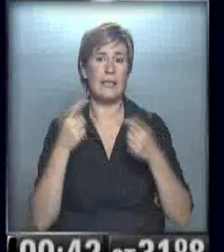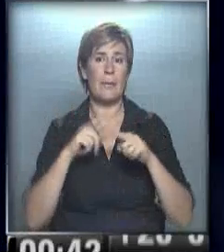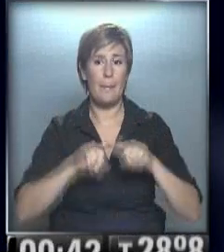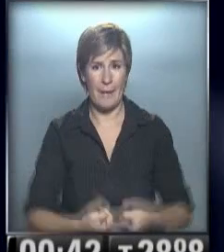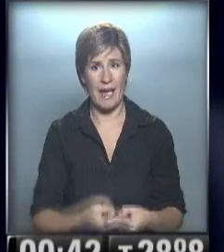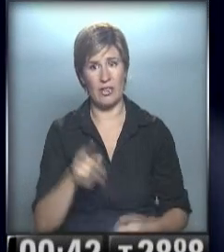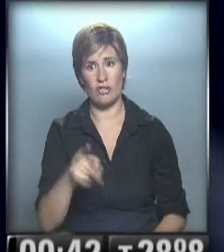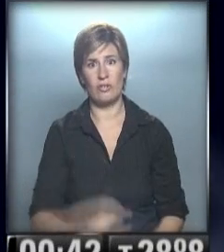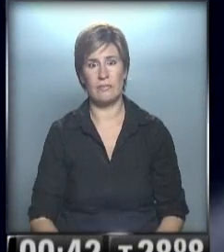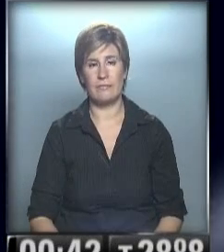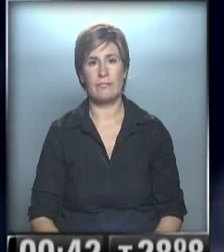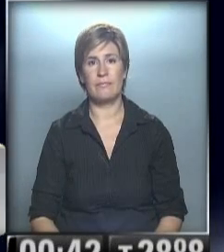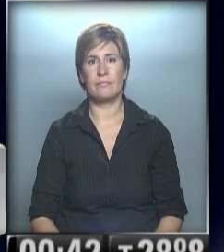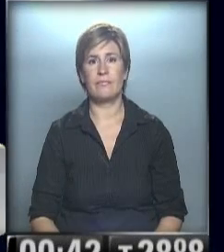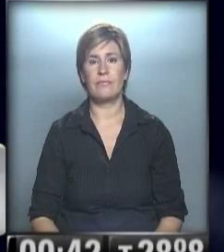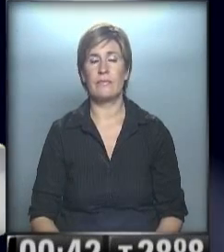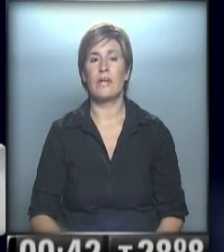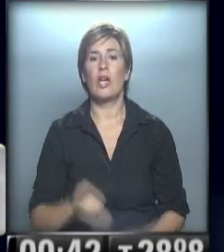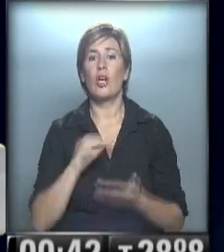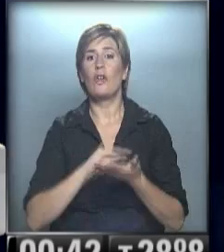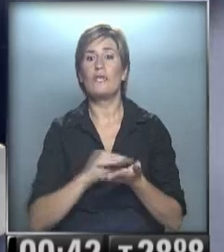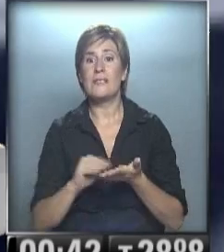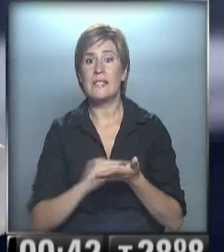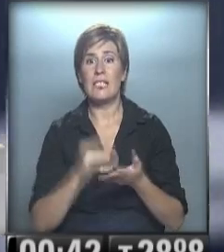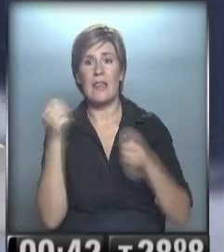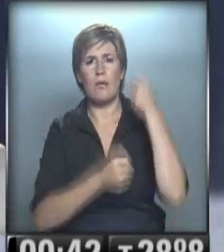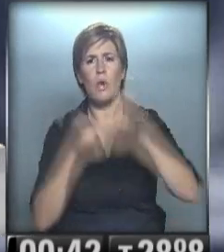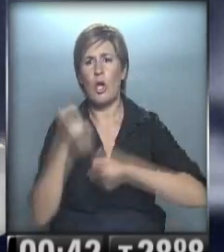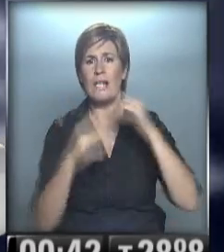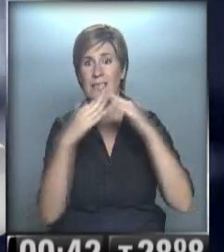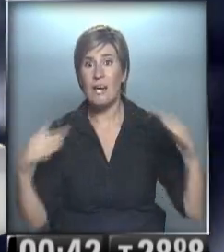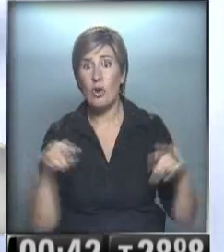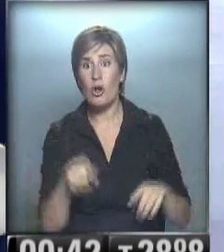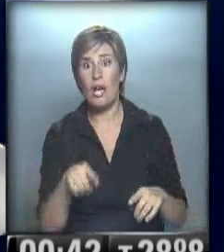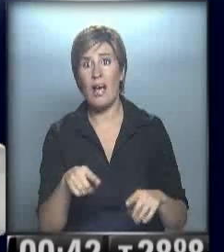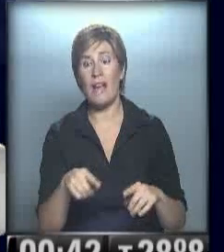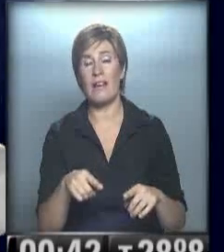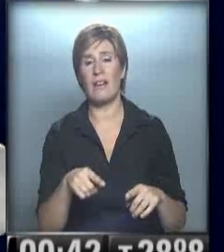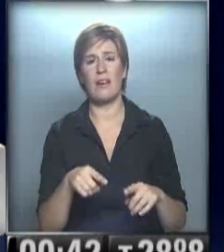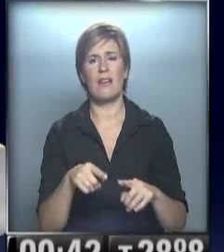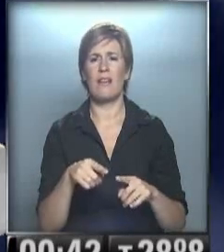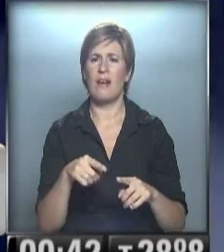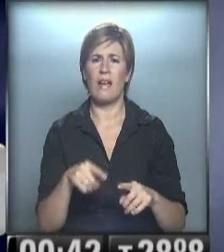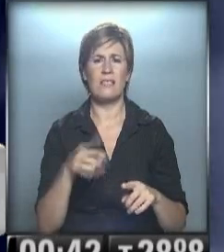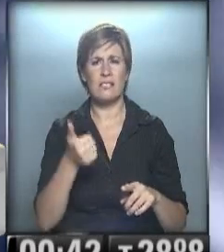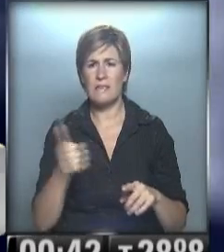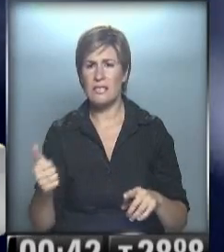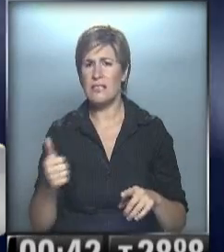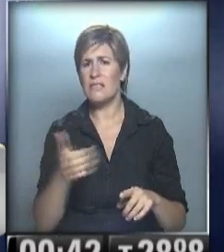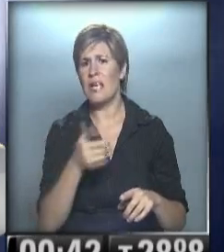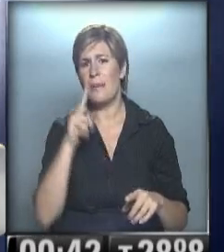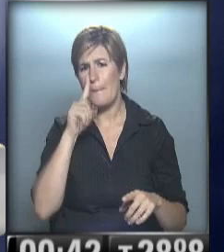delito. La Oficina de Violencia Doméstica a cargo de la Corte recibió más de 66.000 consultas desde su